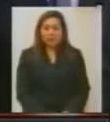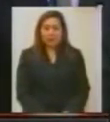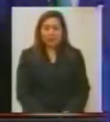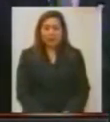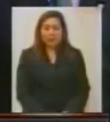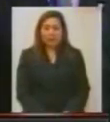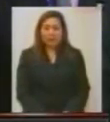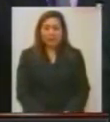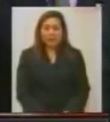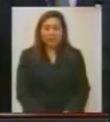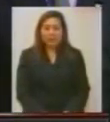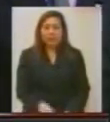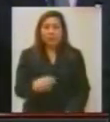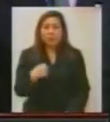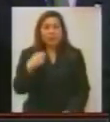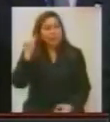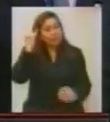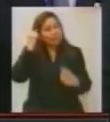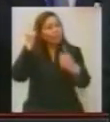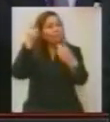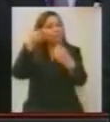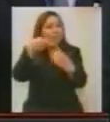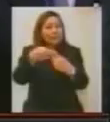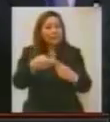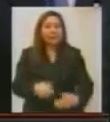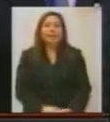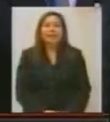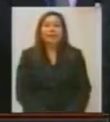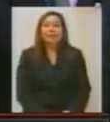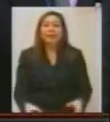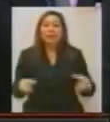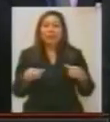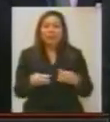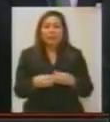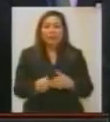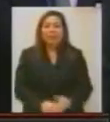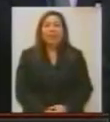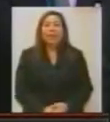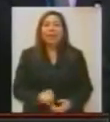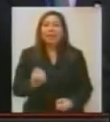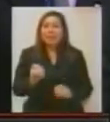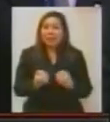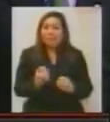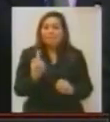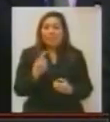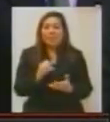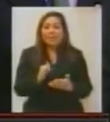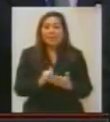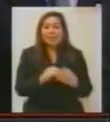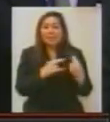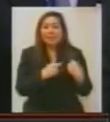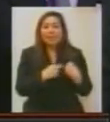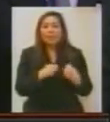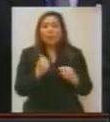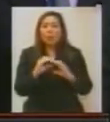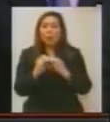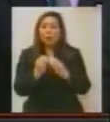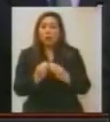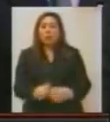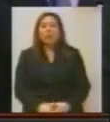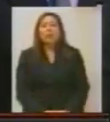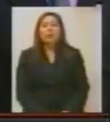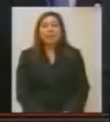determinado qué comisión en la que van a ceder? Nuestro propósito es dejar la Comisión de Transportes para que sea asumida por otro grupo